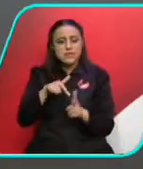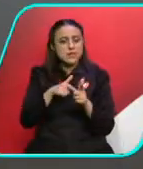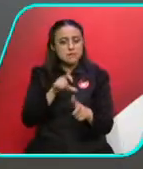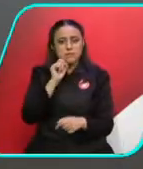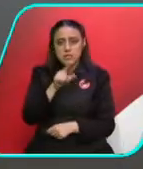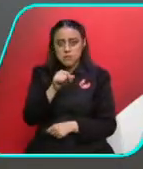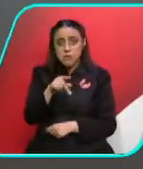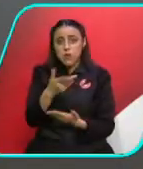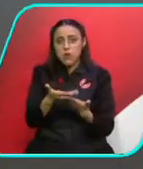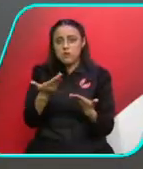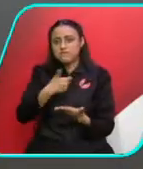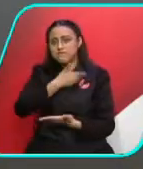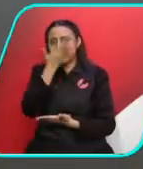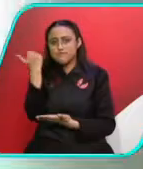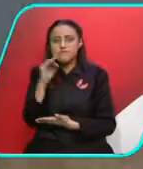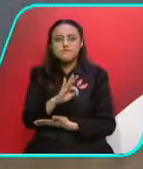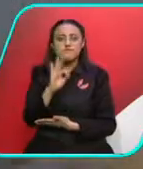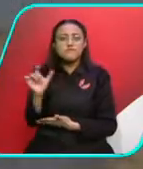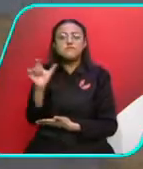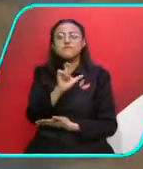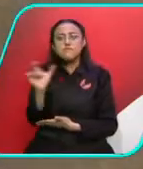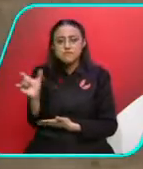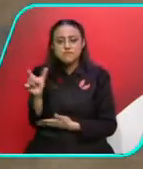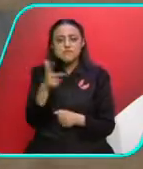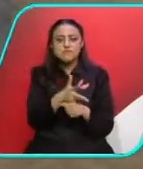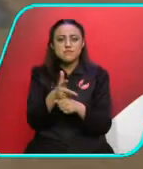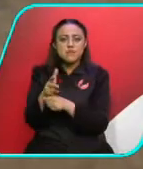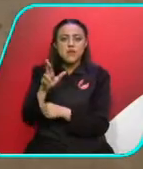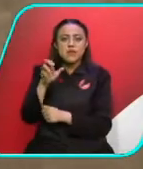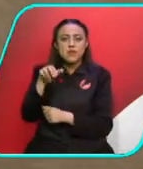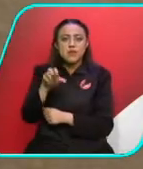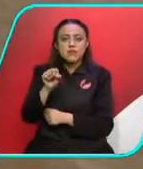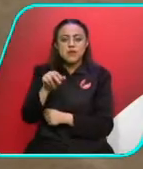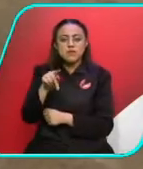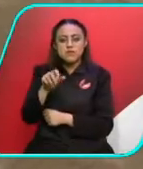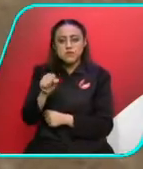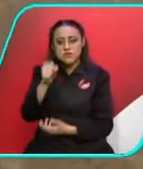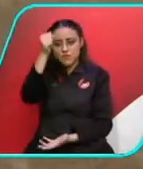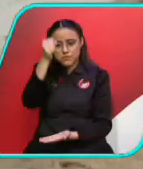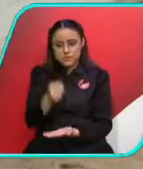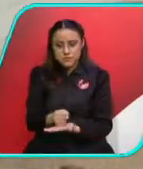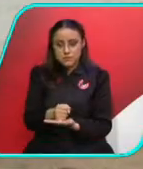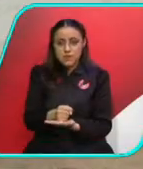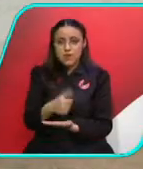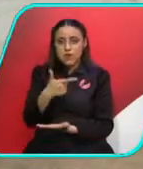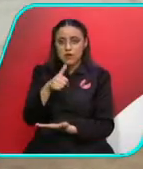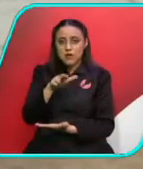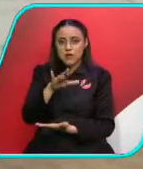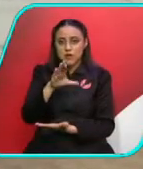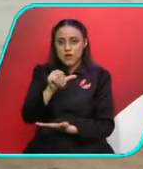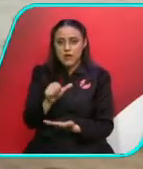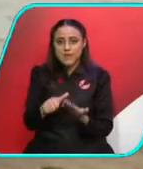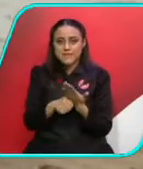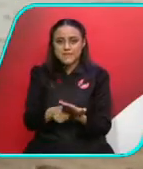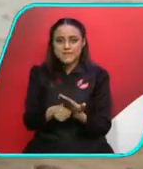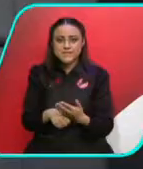embargo, aún no existe fecha. Con imágenes de René Santos, para quien corresponda, Gloria Escalera.